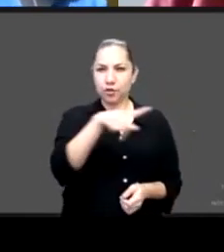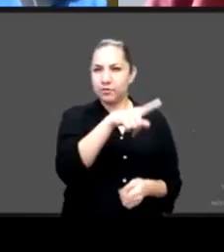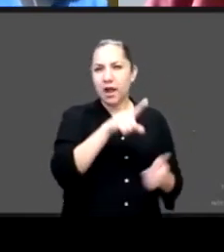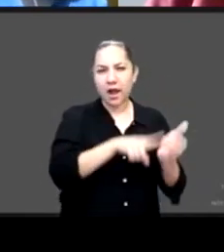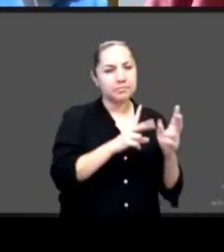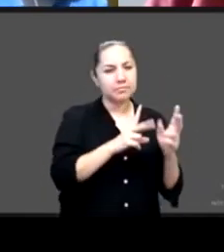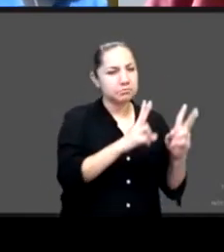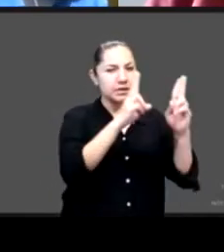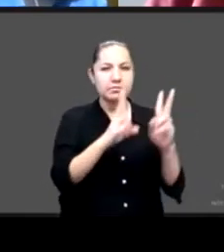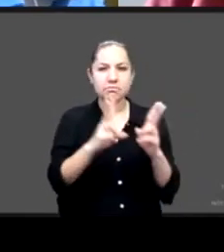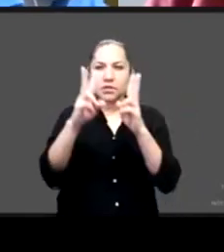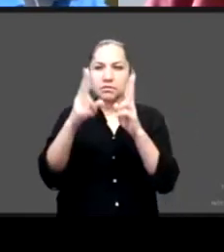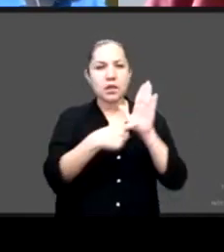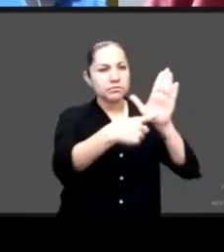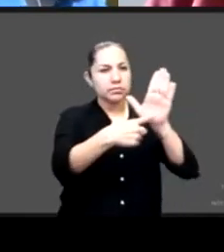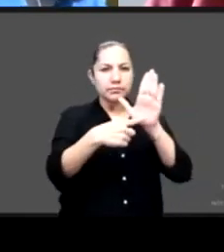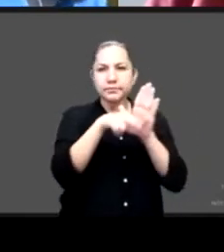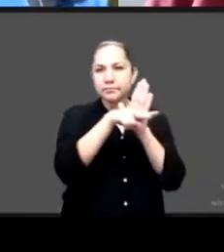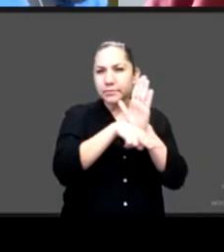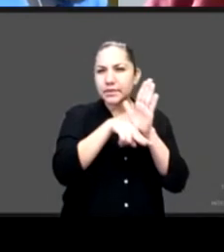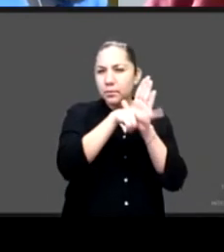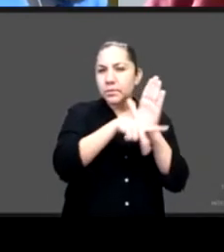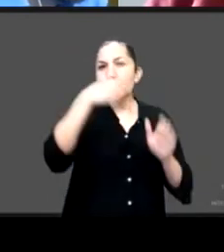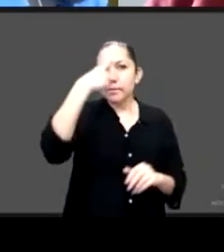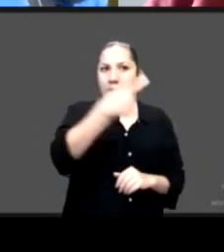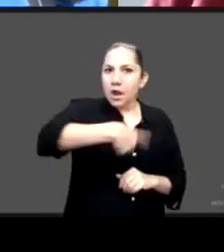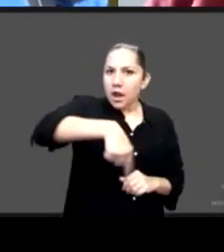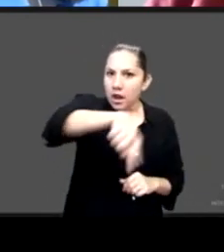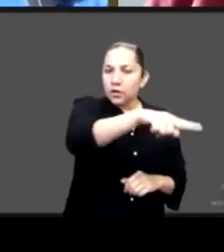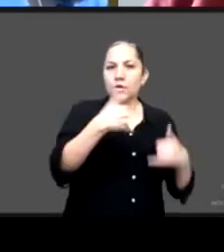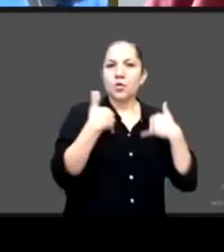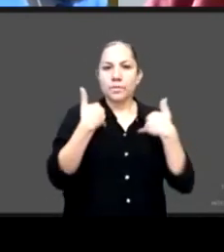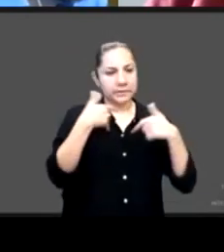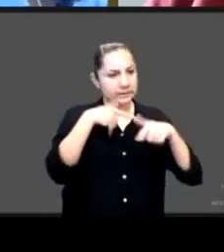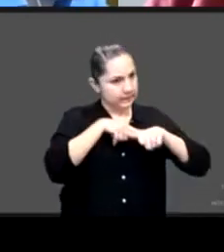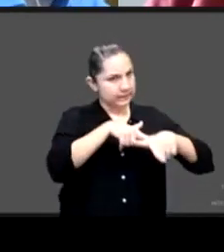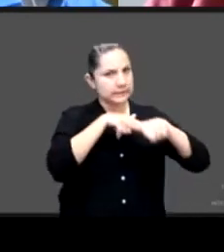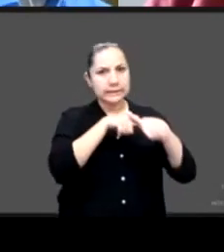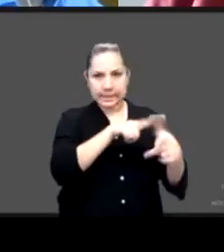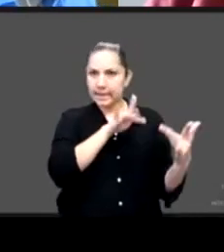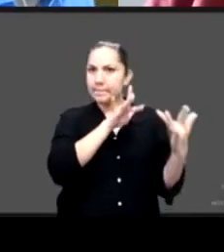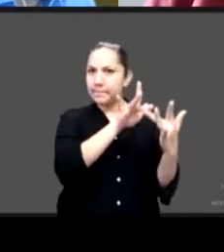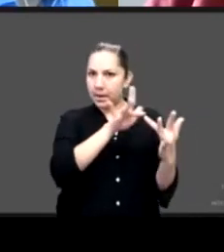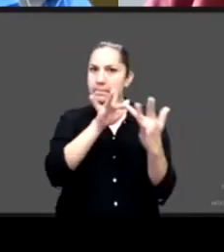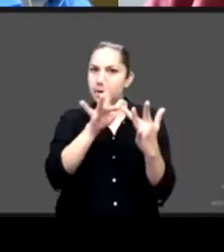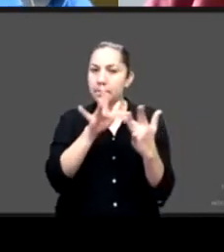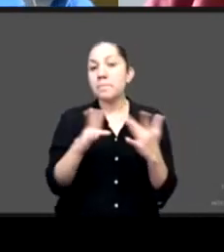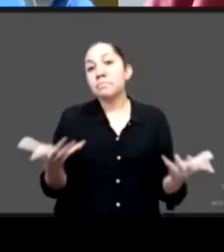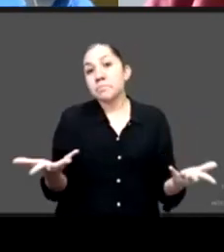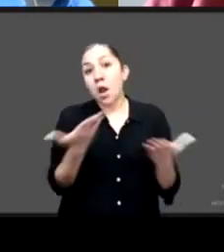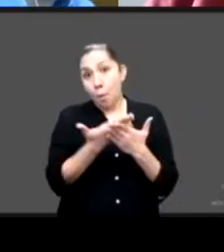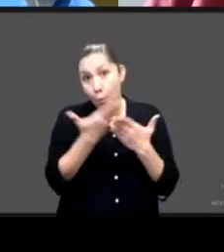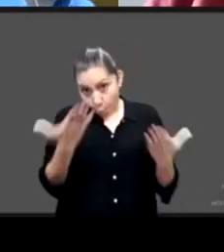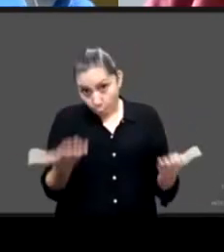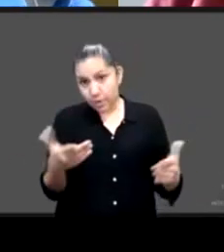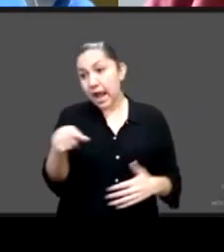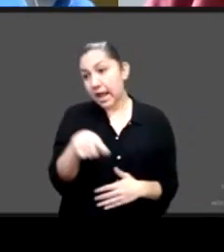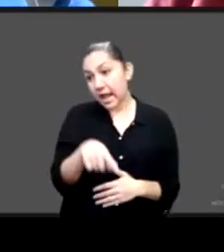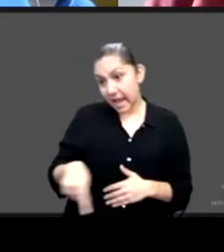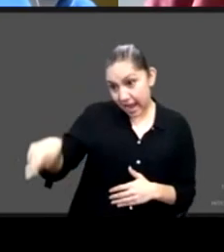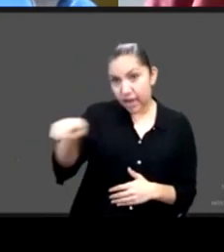lo que han posibilitado seguir en contacto con estos adolescentes. Y son ellos los que ahora dicen, queremos hacer un concurso de